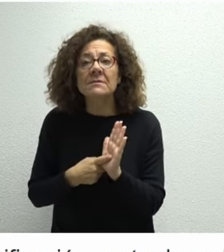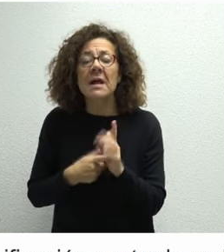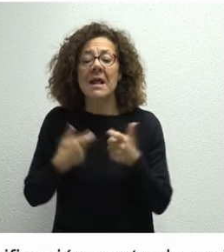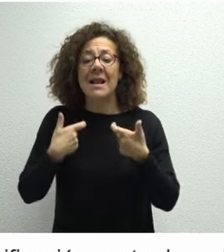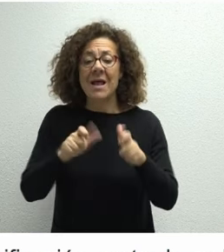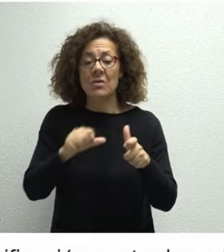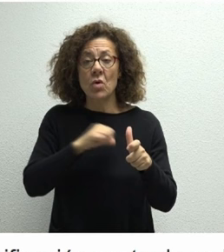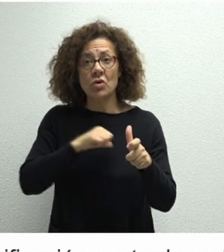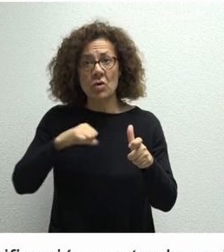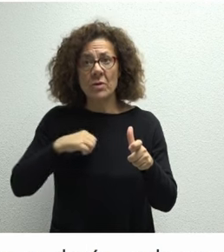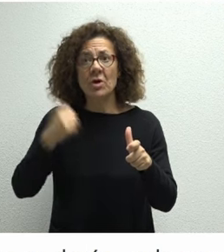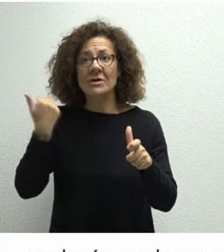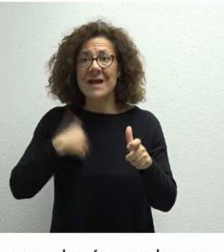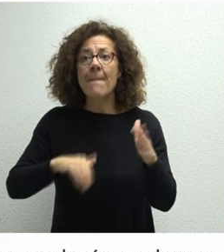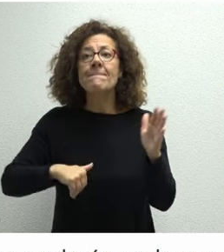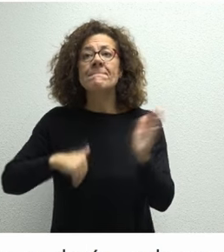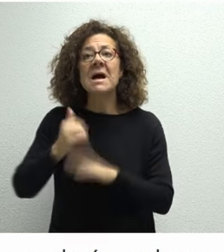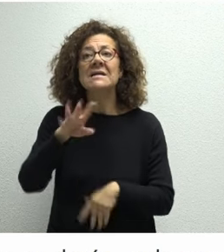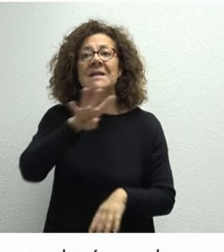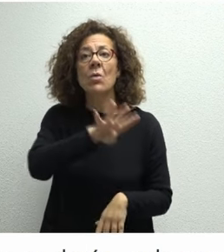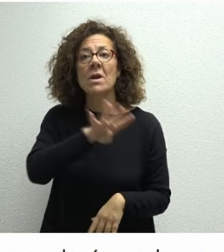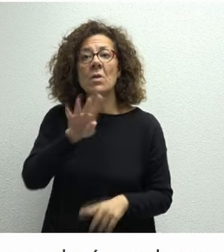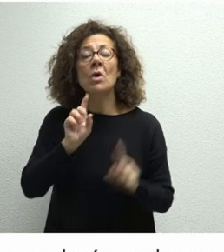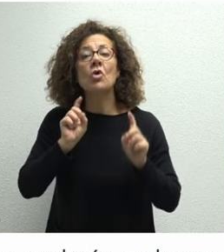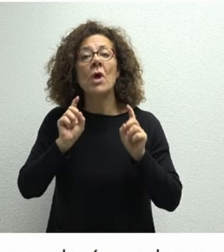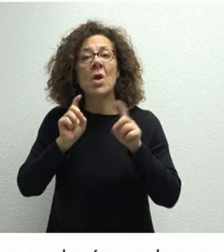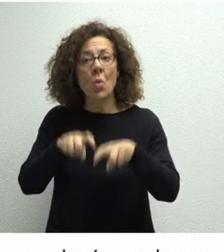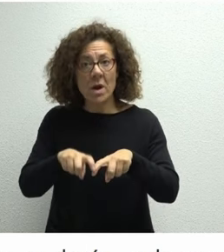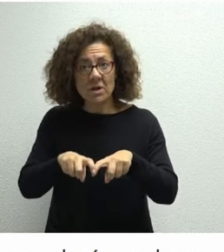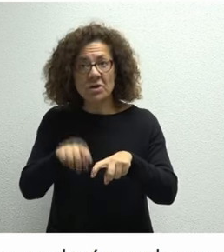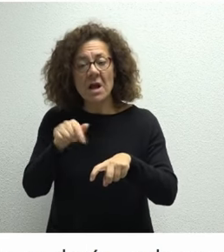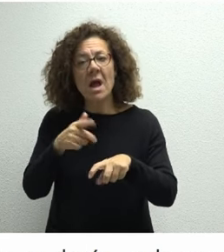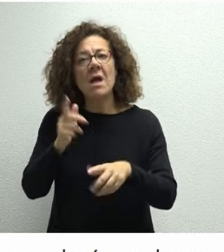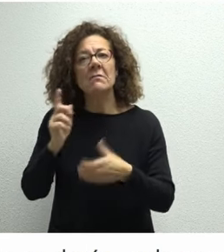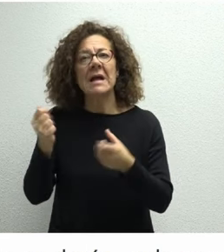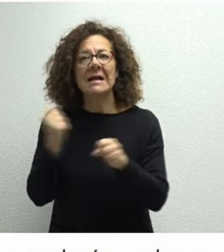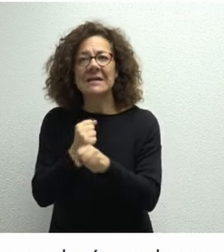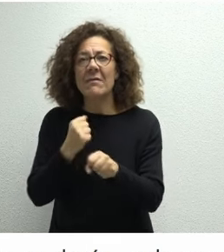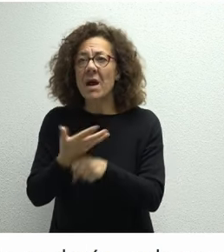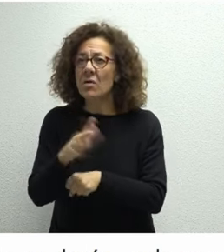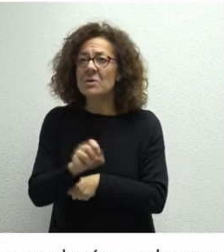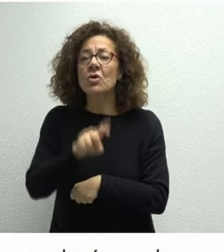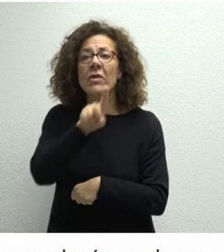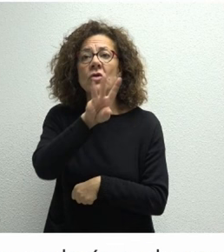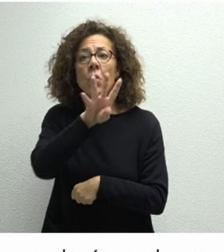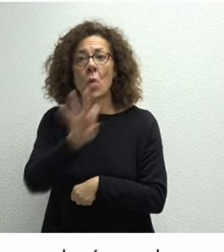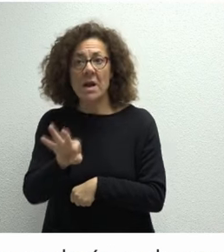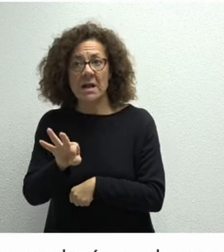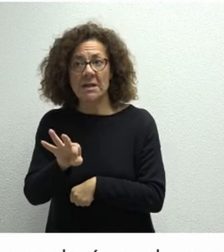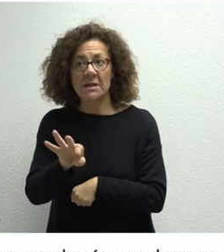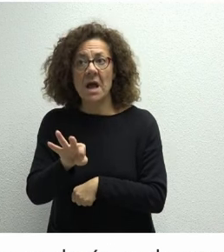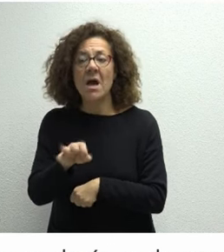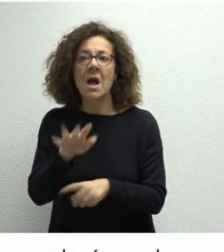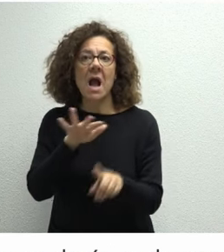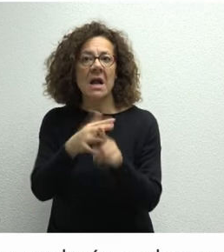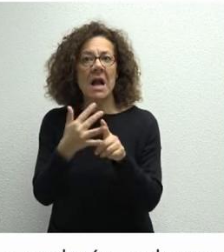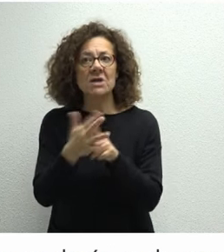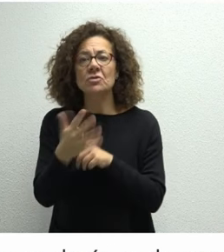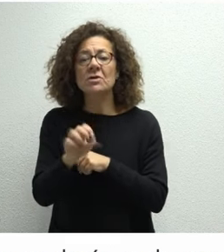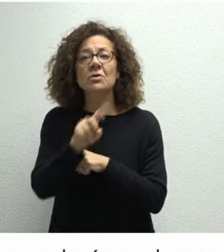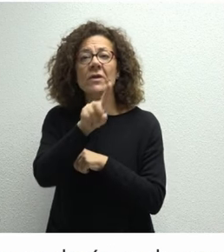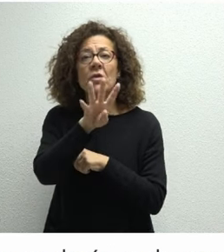de Salud Mental lleva ya más de 44 encuentros en el que ha trabajado unos 140 eh casos unas